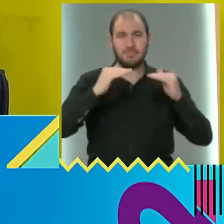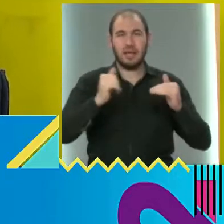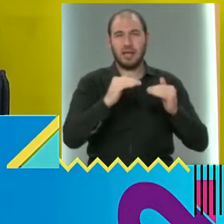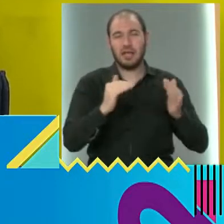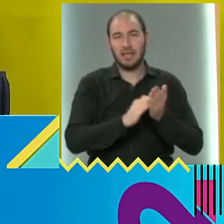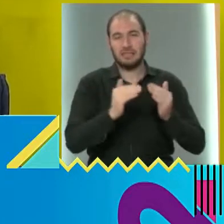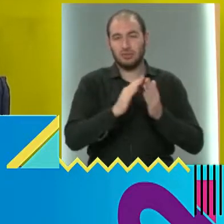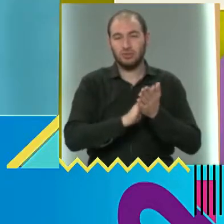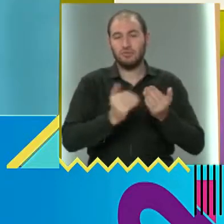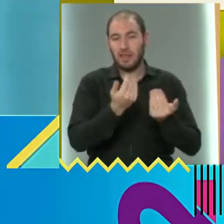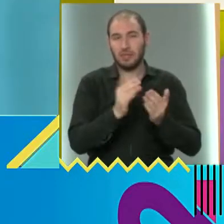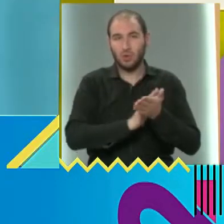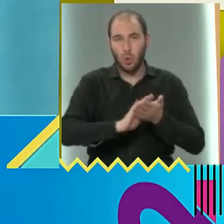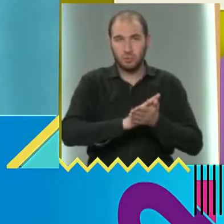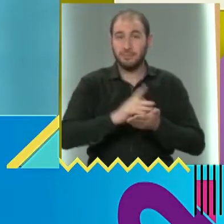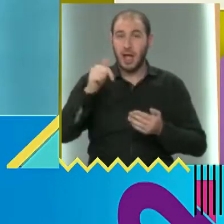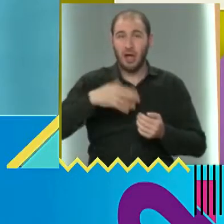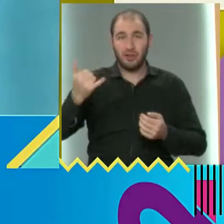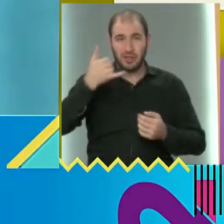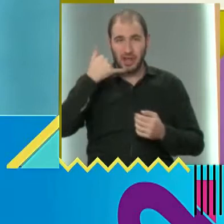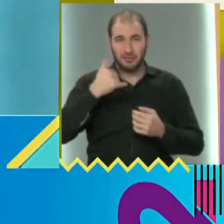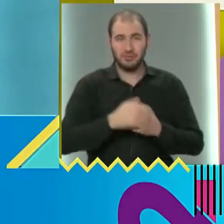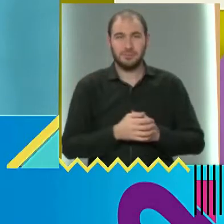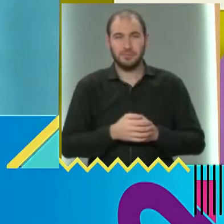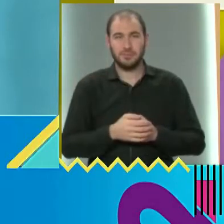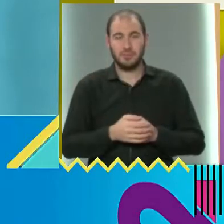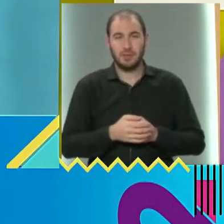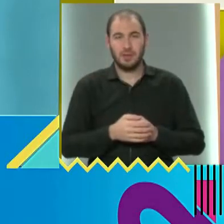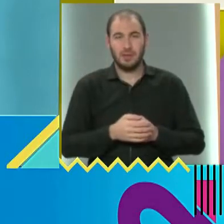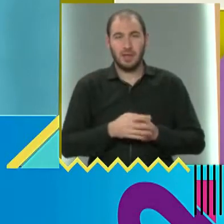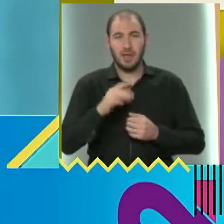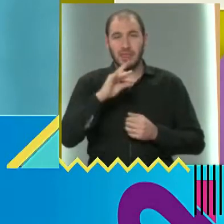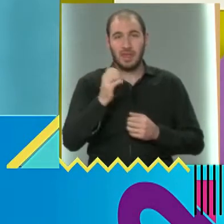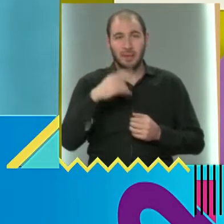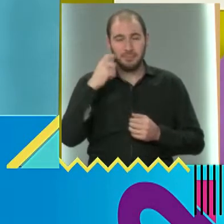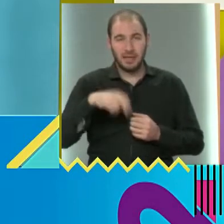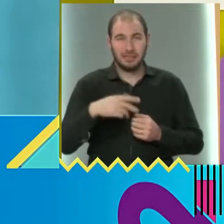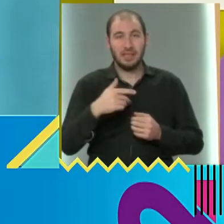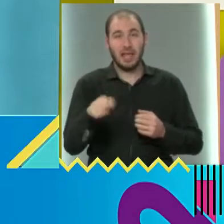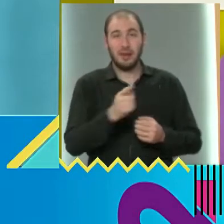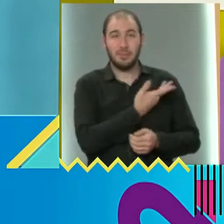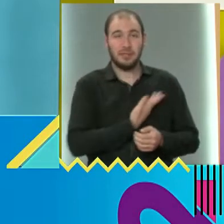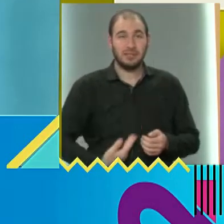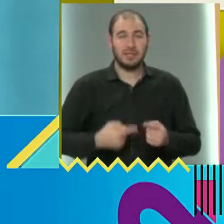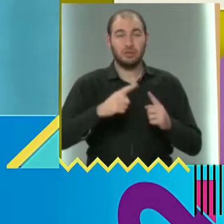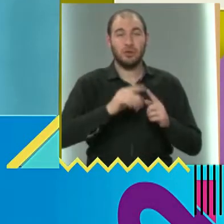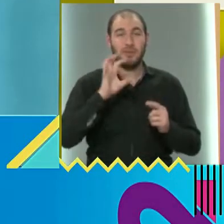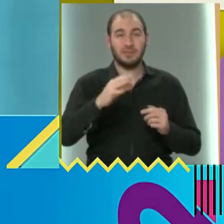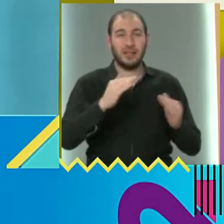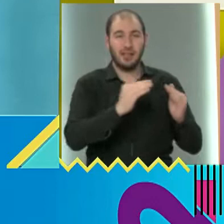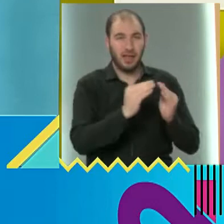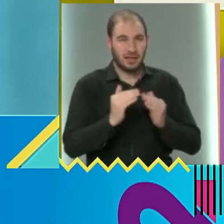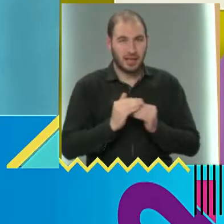déficit habitacional. Bien, vamos a ir a una llamada telefónica. Está con nosotros Damián Salamone, presidente del Instituto